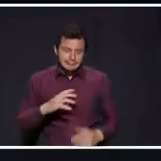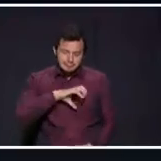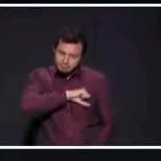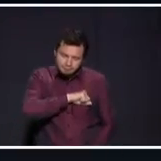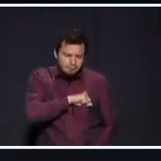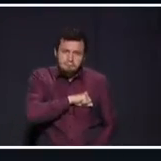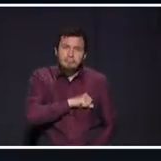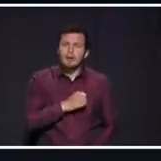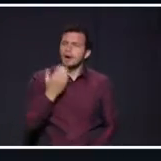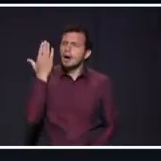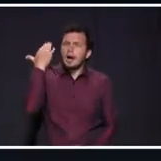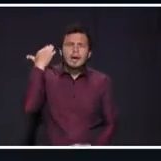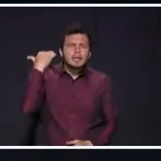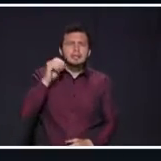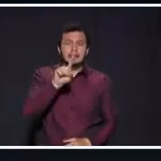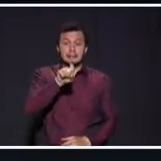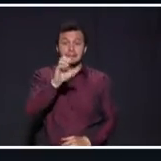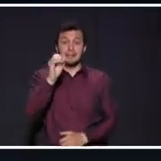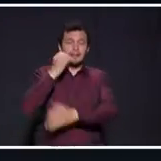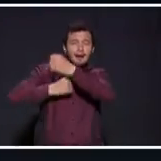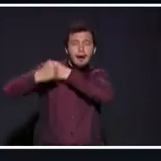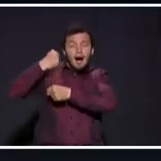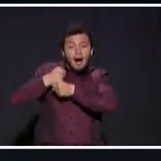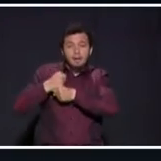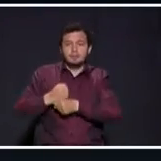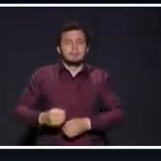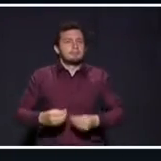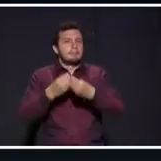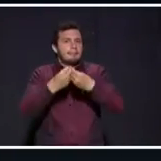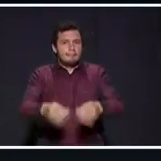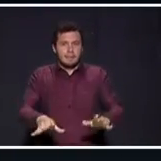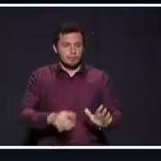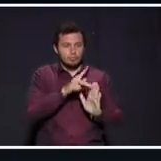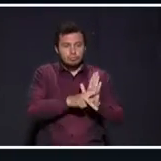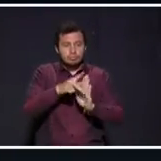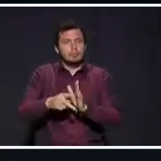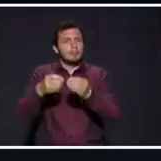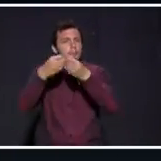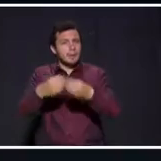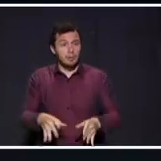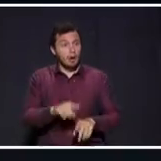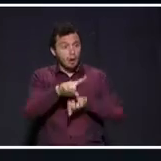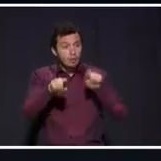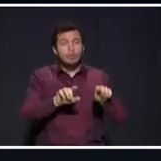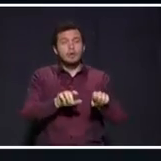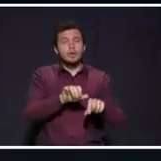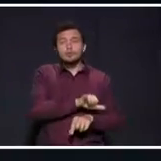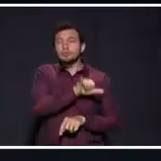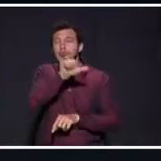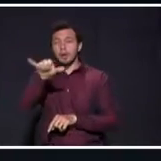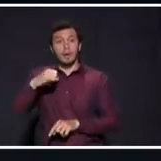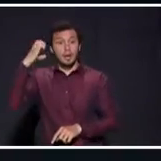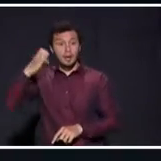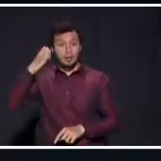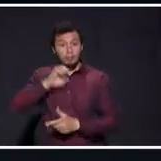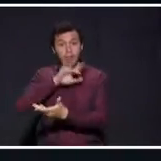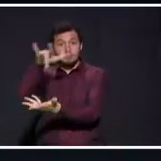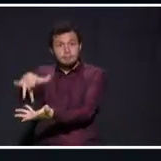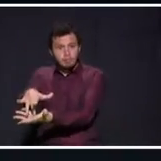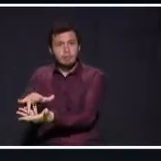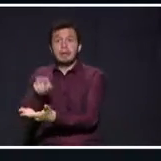perdido esta riqueza tan importante quienes han tenido la oportunidad de viajar a países europeos ese es el principal motor de